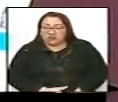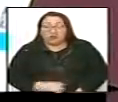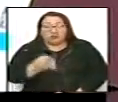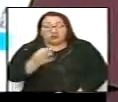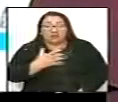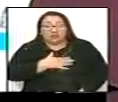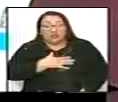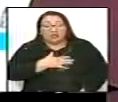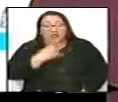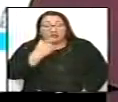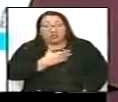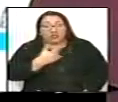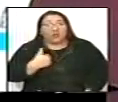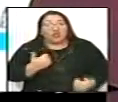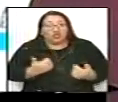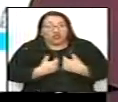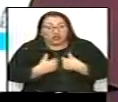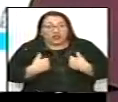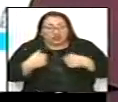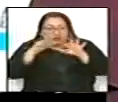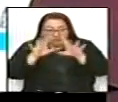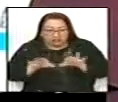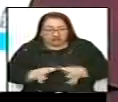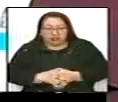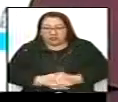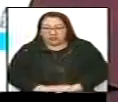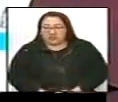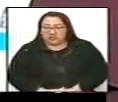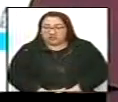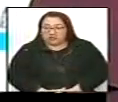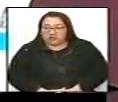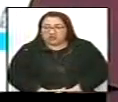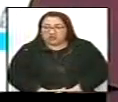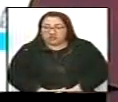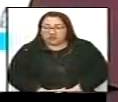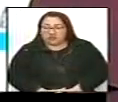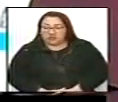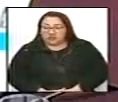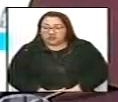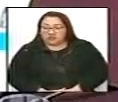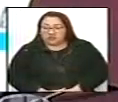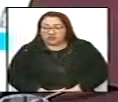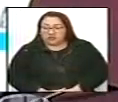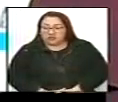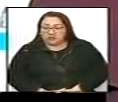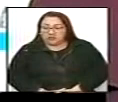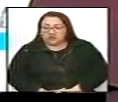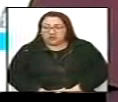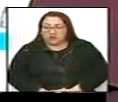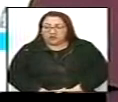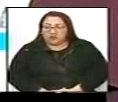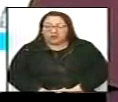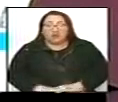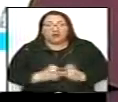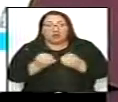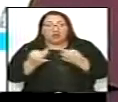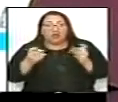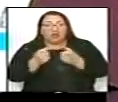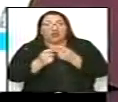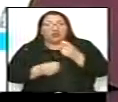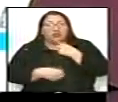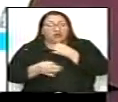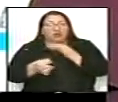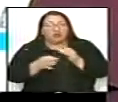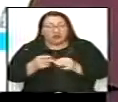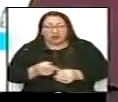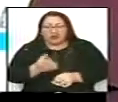presidente, porque acá tengo yo las transcripciones de la opinión de varios congresistas que justamente señalaban,